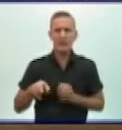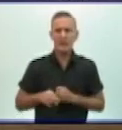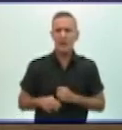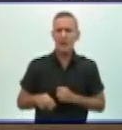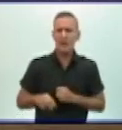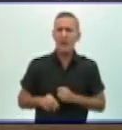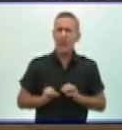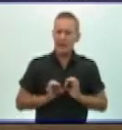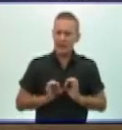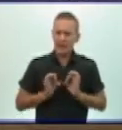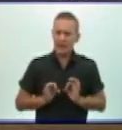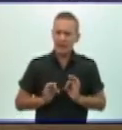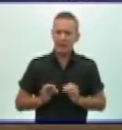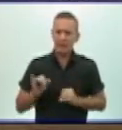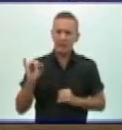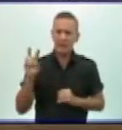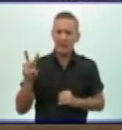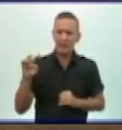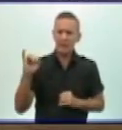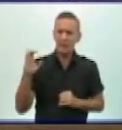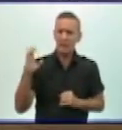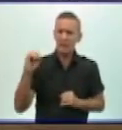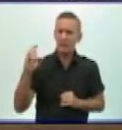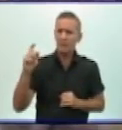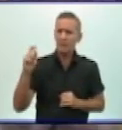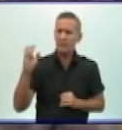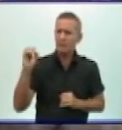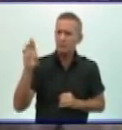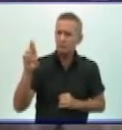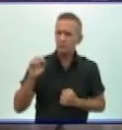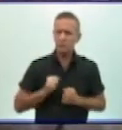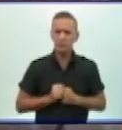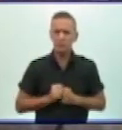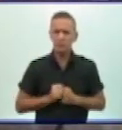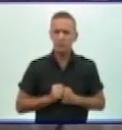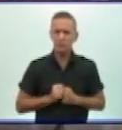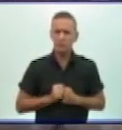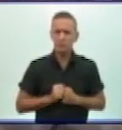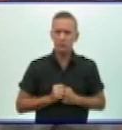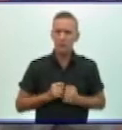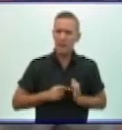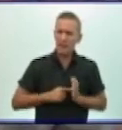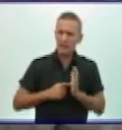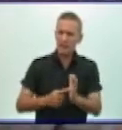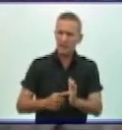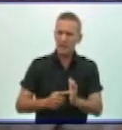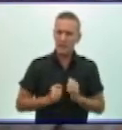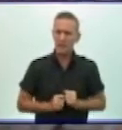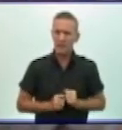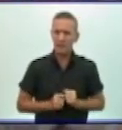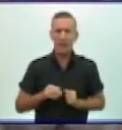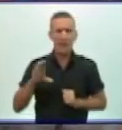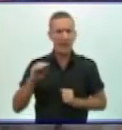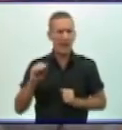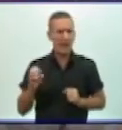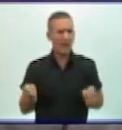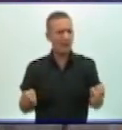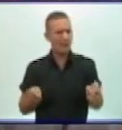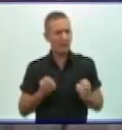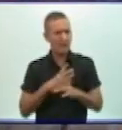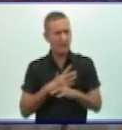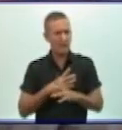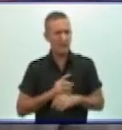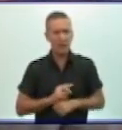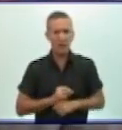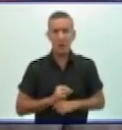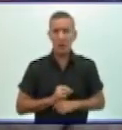situación como esta, ¿qué le recomendaría hacer? Mira, siempre encarar la situación, siempre hablar claro, nunca dar la